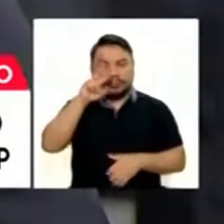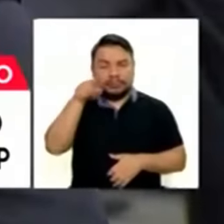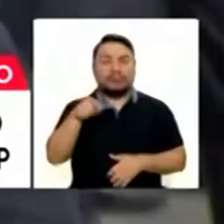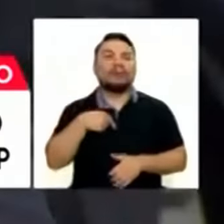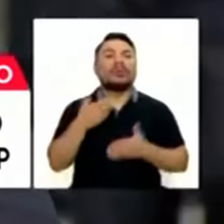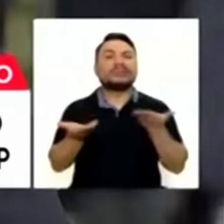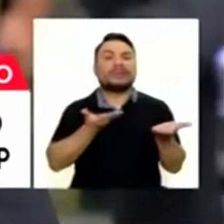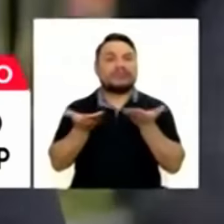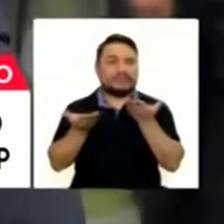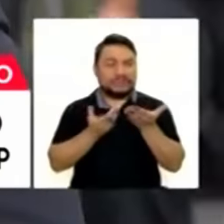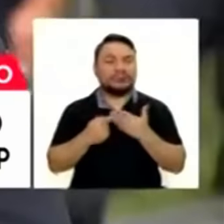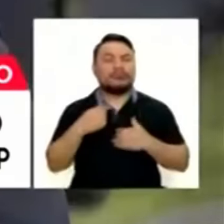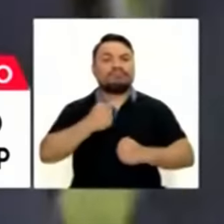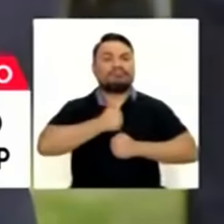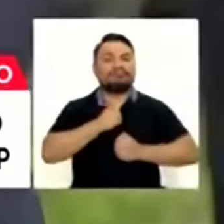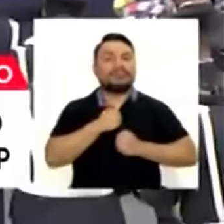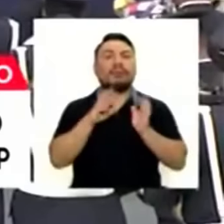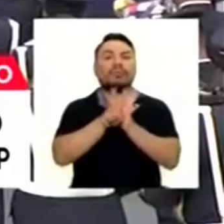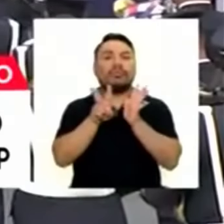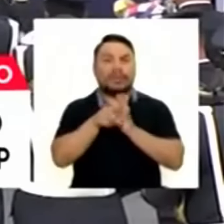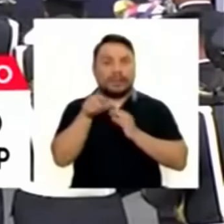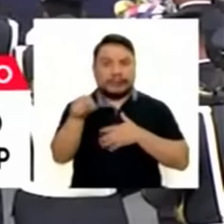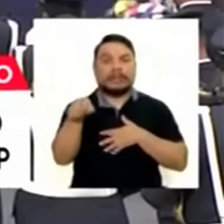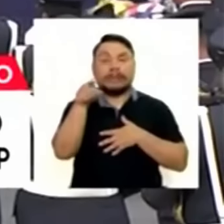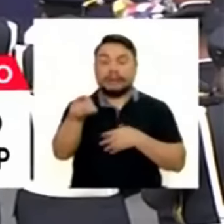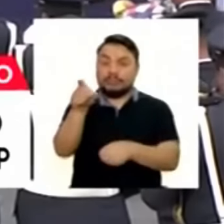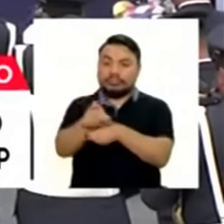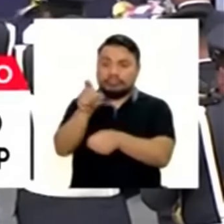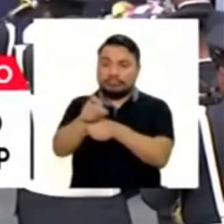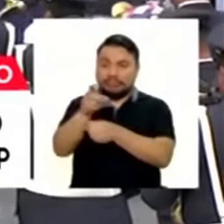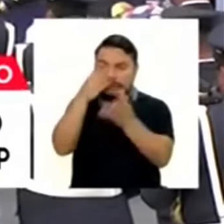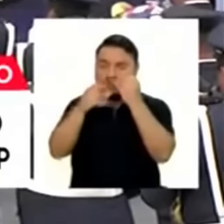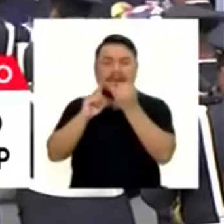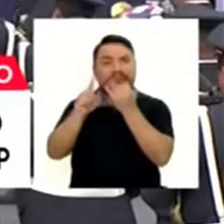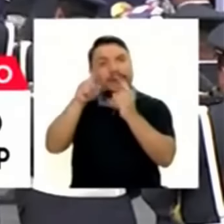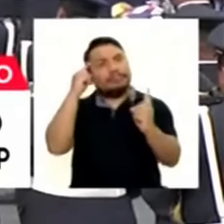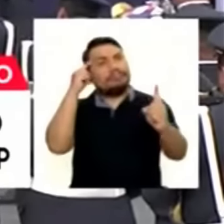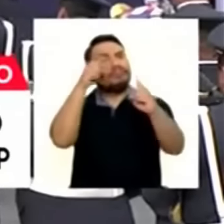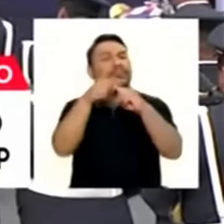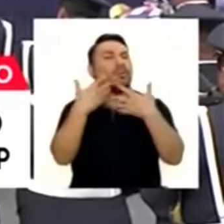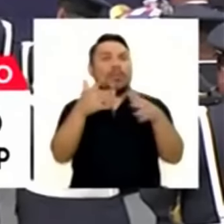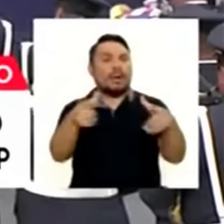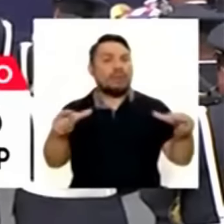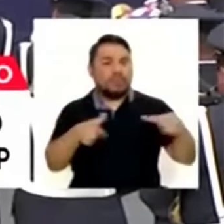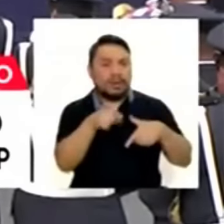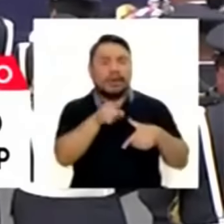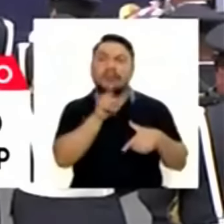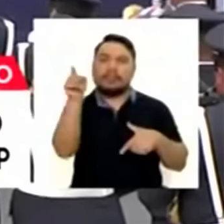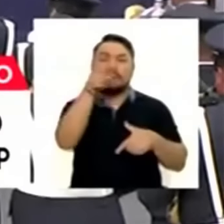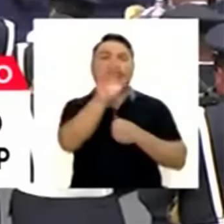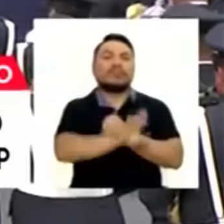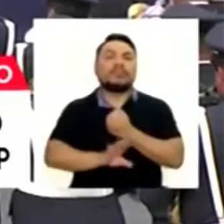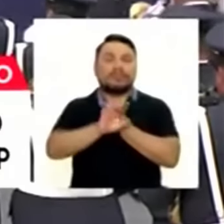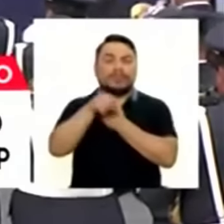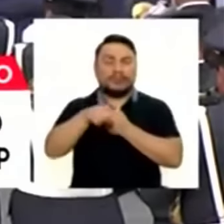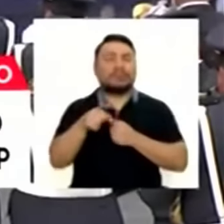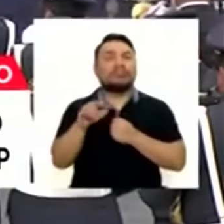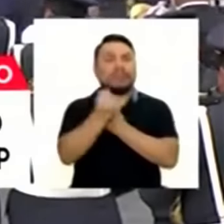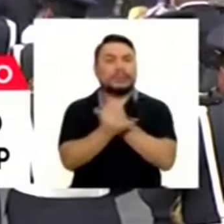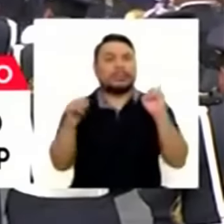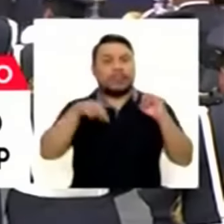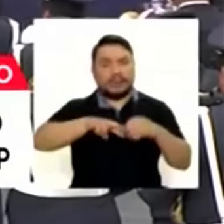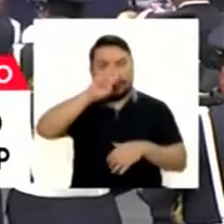militar voluntario. Son preparados para cumplir con éxito diversas misiones en cualquier lugar donde haya que defender la soberanía